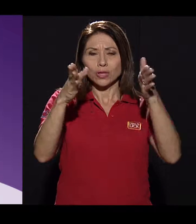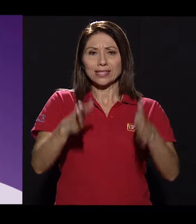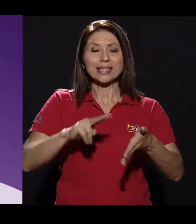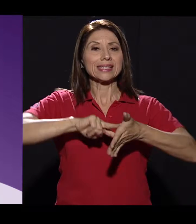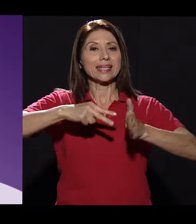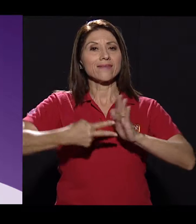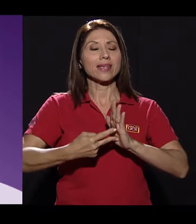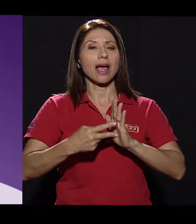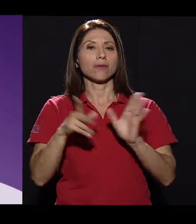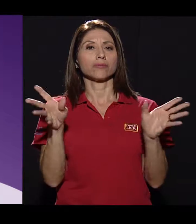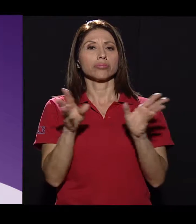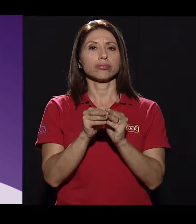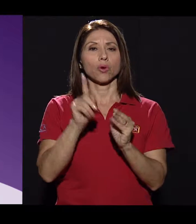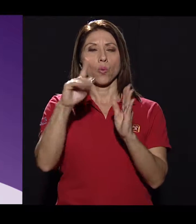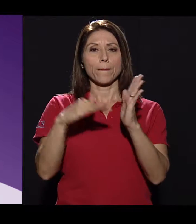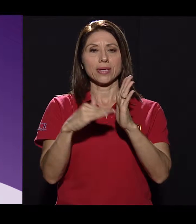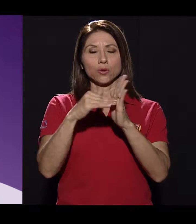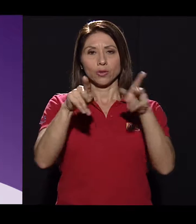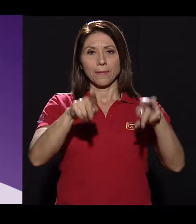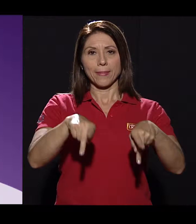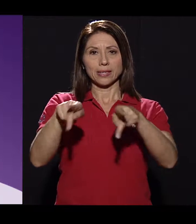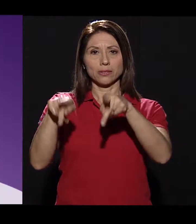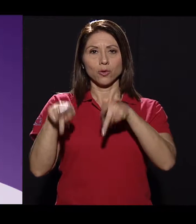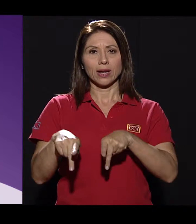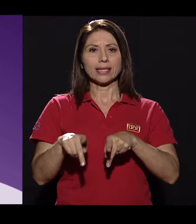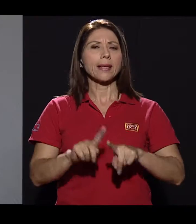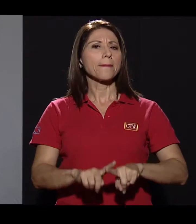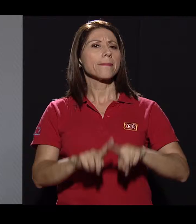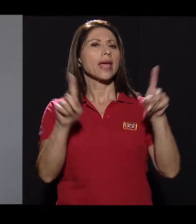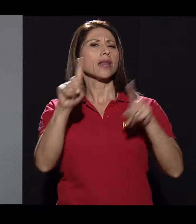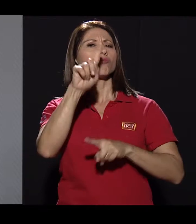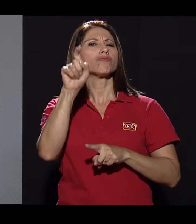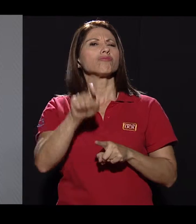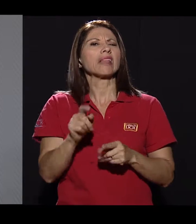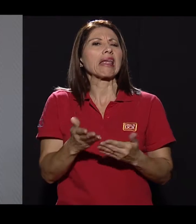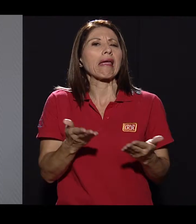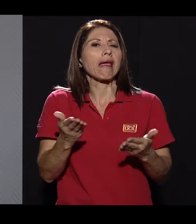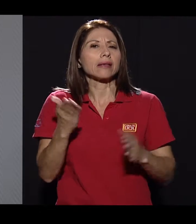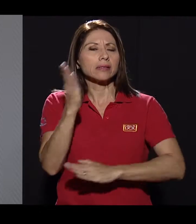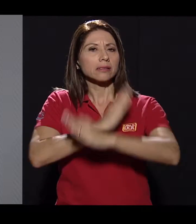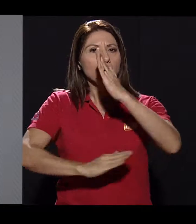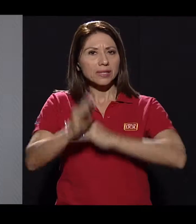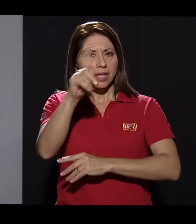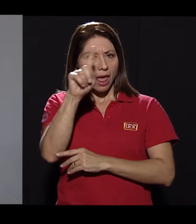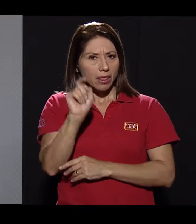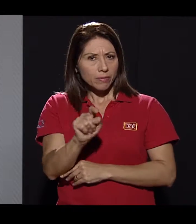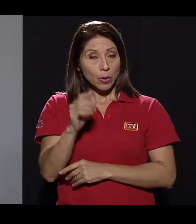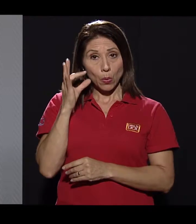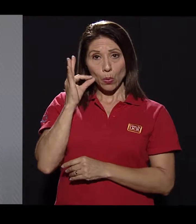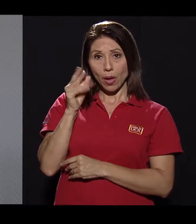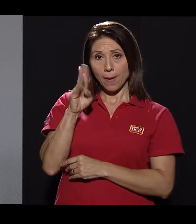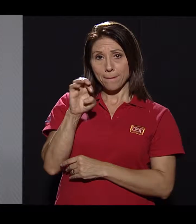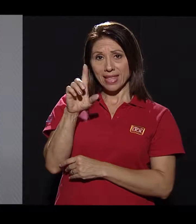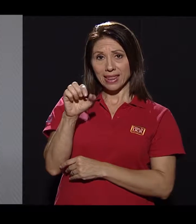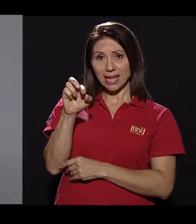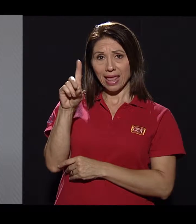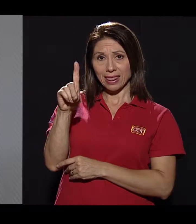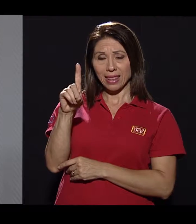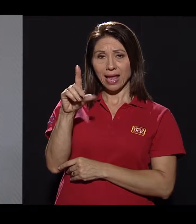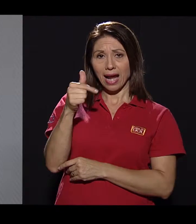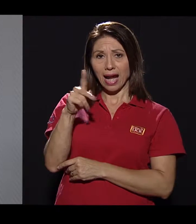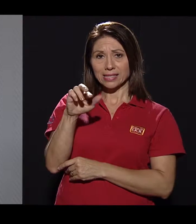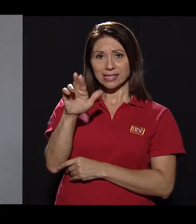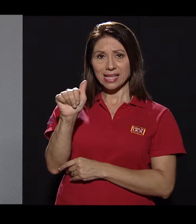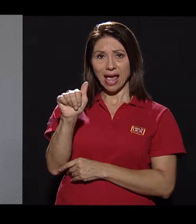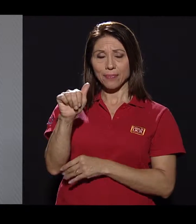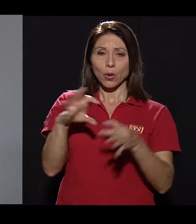costarricenses, es decir, 1 millón de personas. Pero, ¿qué es la discapacidad? Mildred García, coordinadora